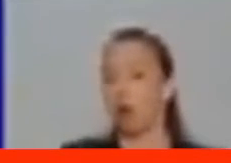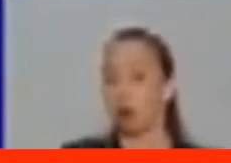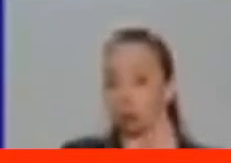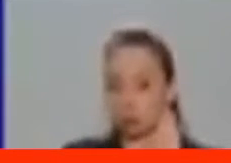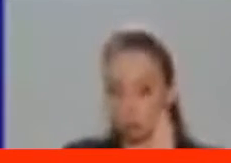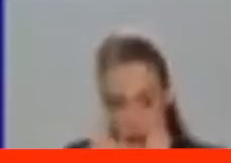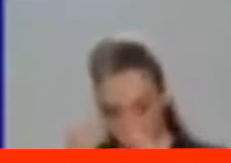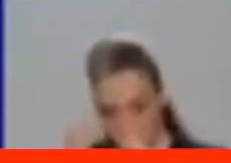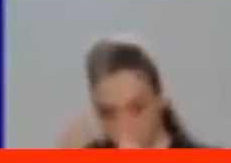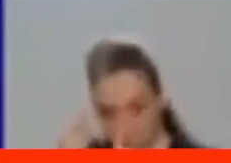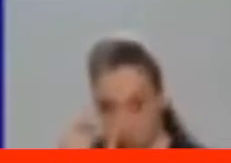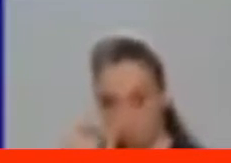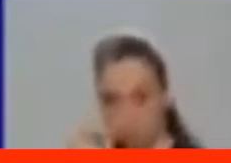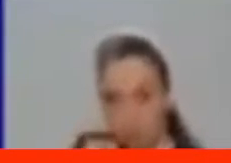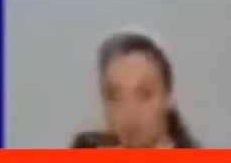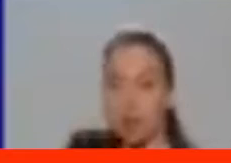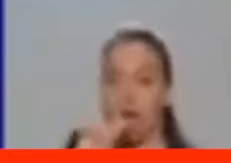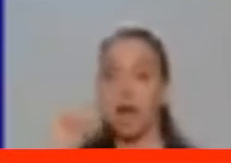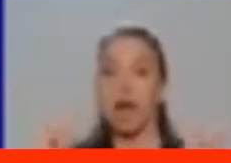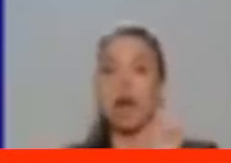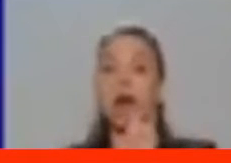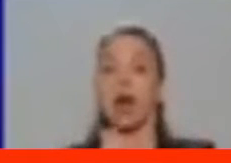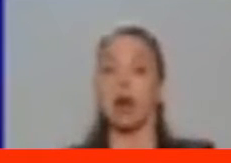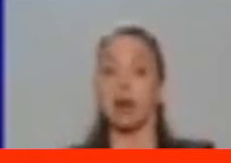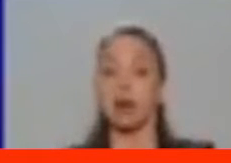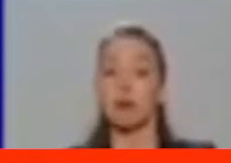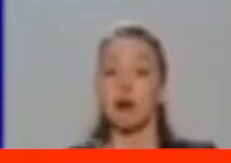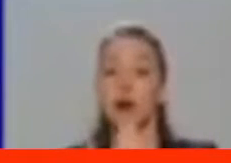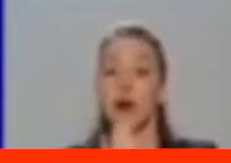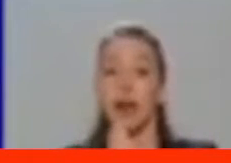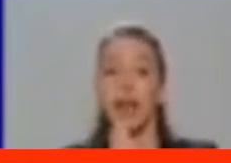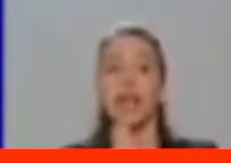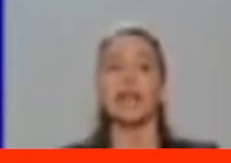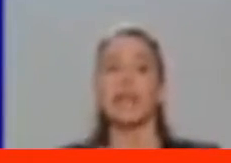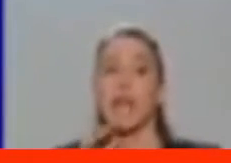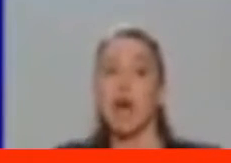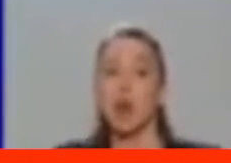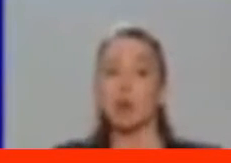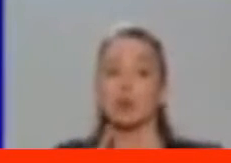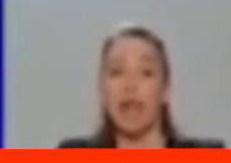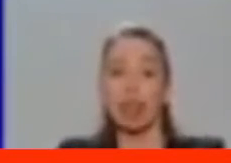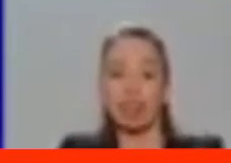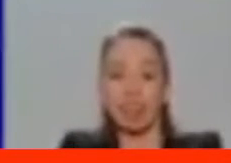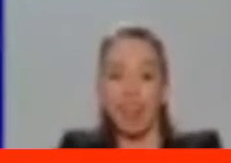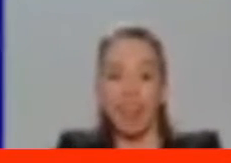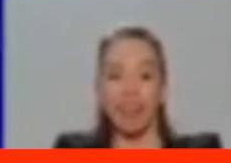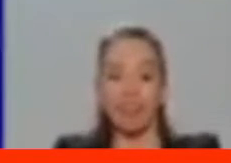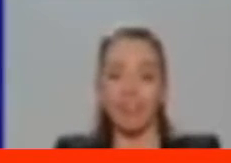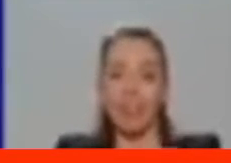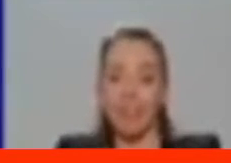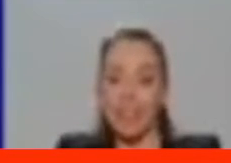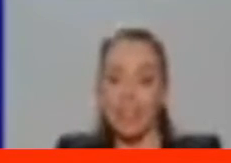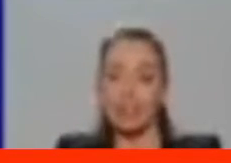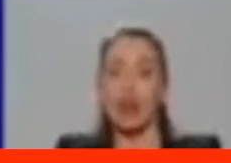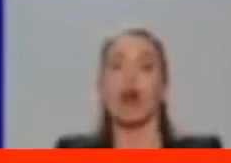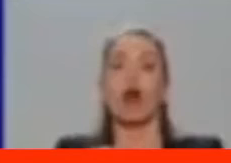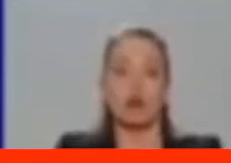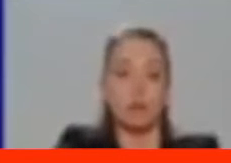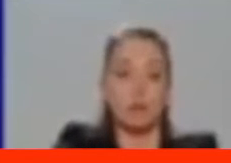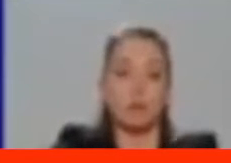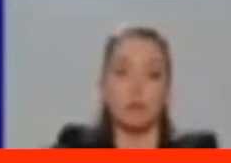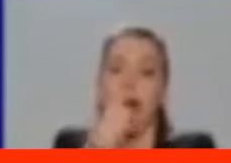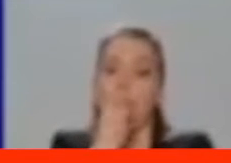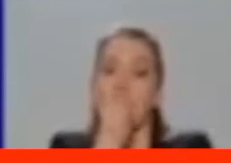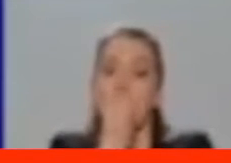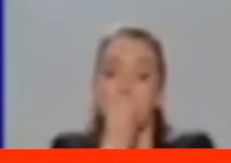a caminar también con una reforma de carácter del uso de los suelos, con una política alimentaria que